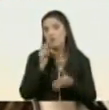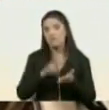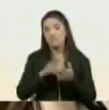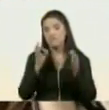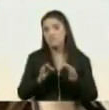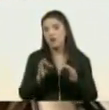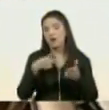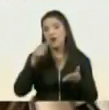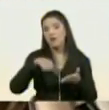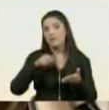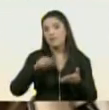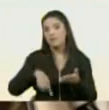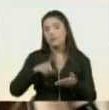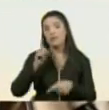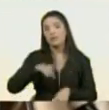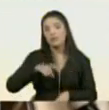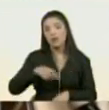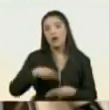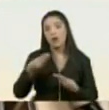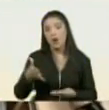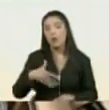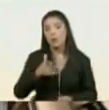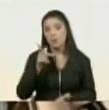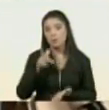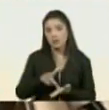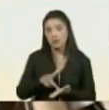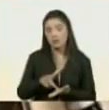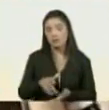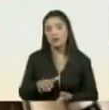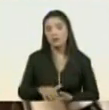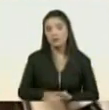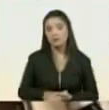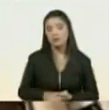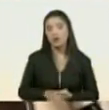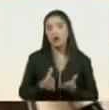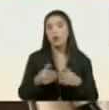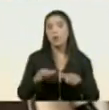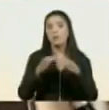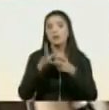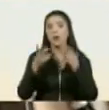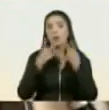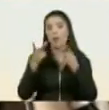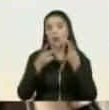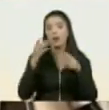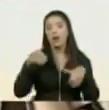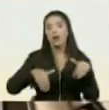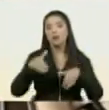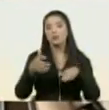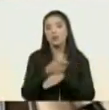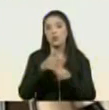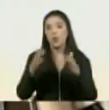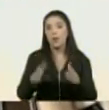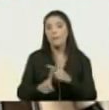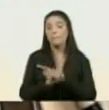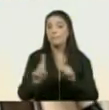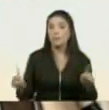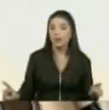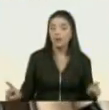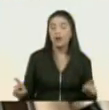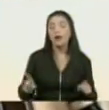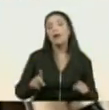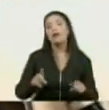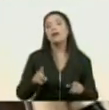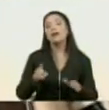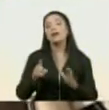las firmas correspondientes para poder participar como partidos políticos en las elecciones de gobernadora. En cambio, la elección de